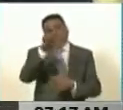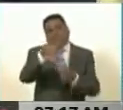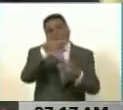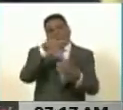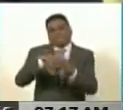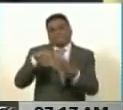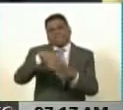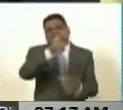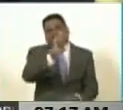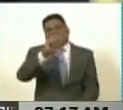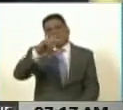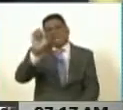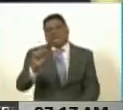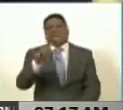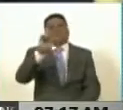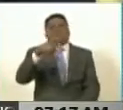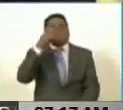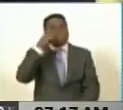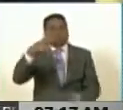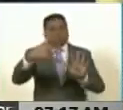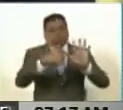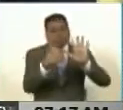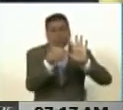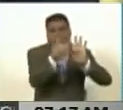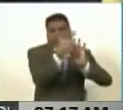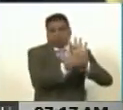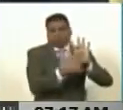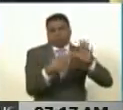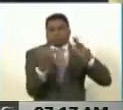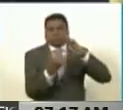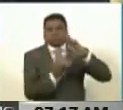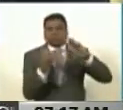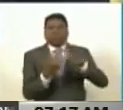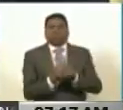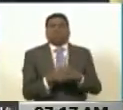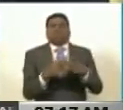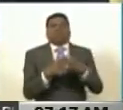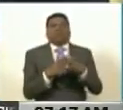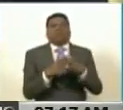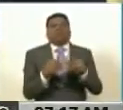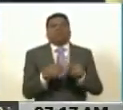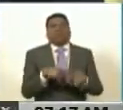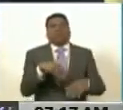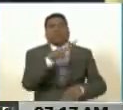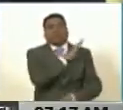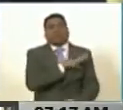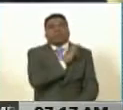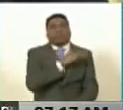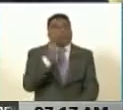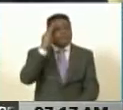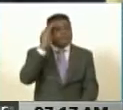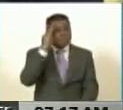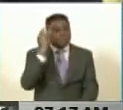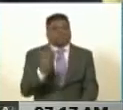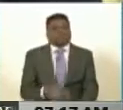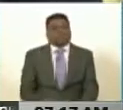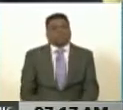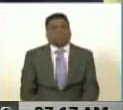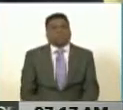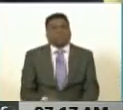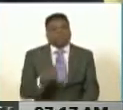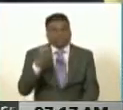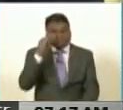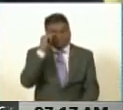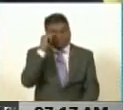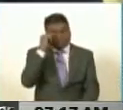poder ciudadano, cuyo órgano de expresión es el Consejo Moral Republicano. Por lo tanto, como tú